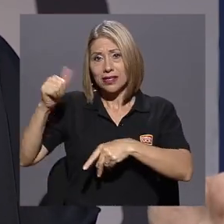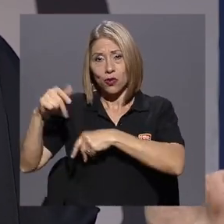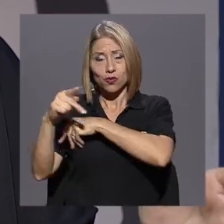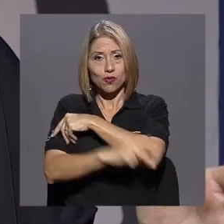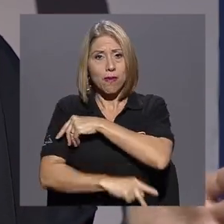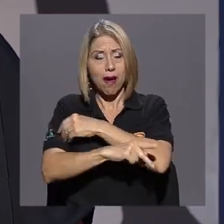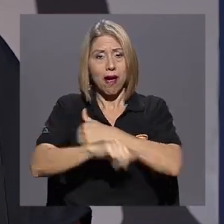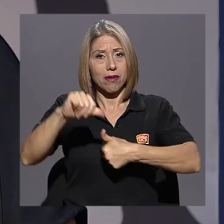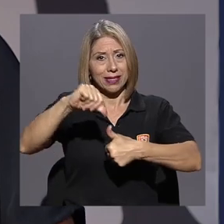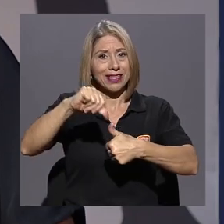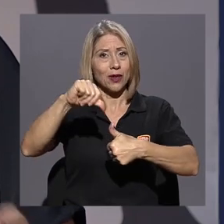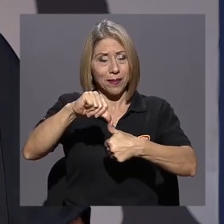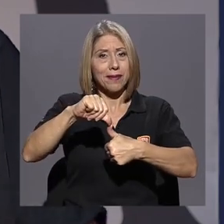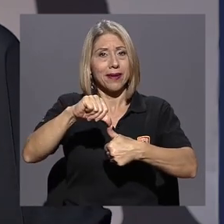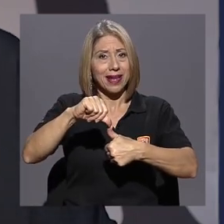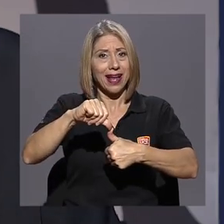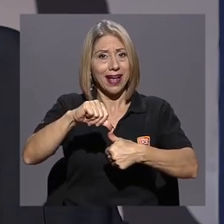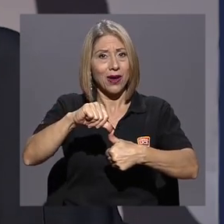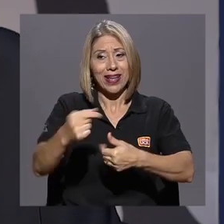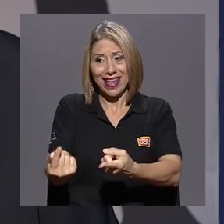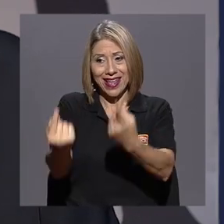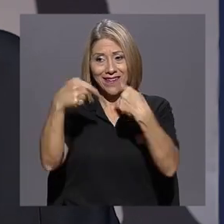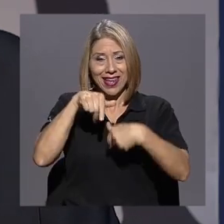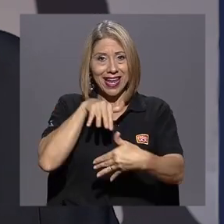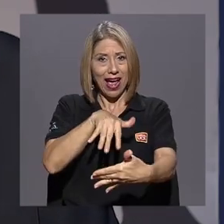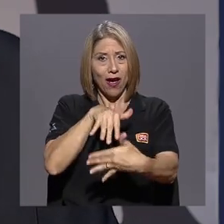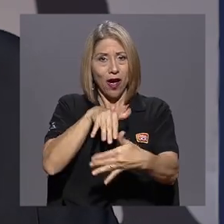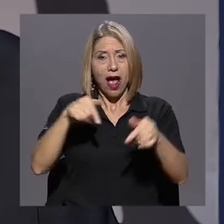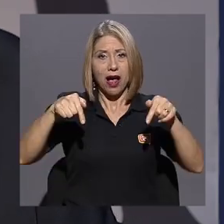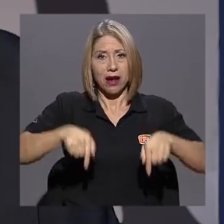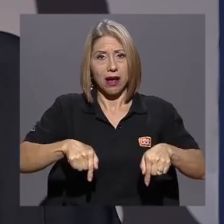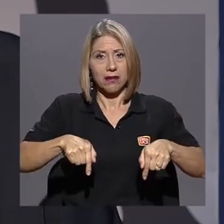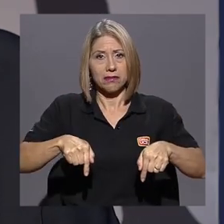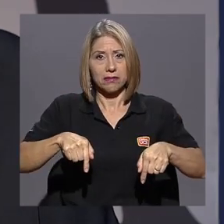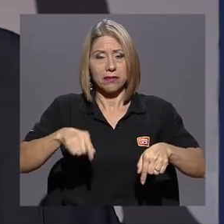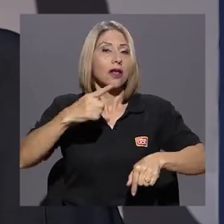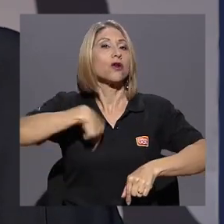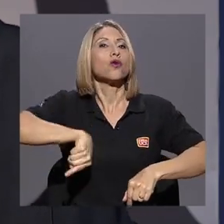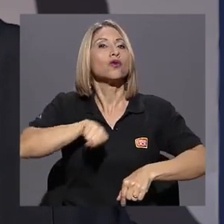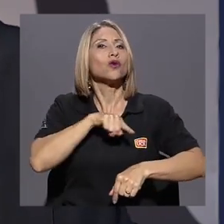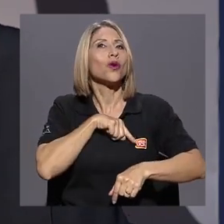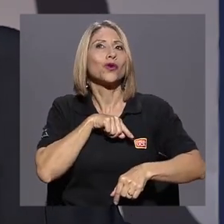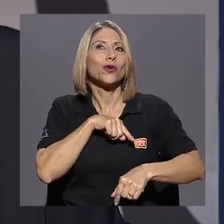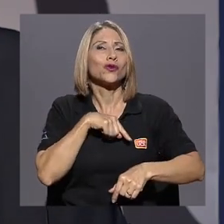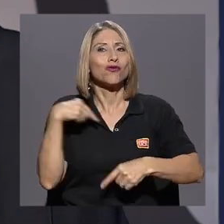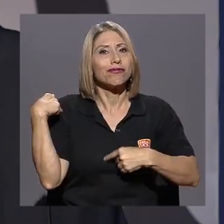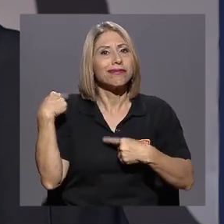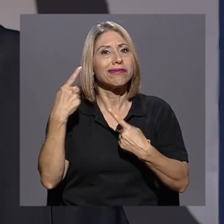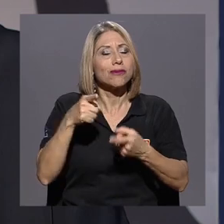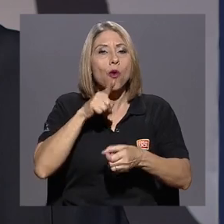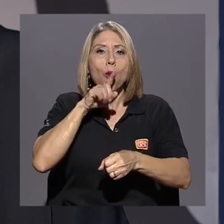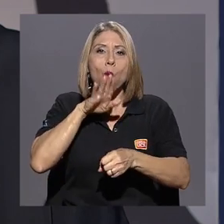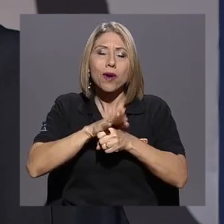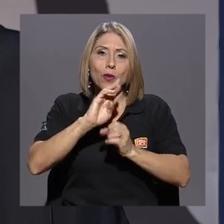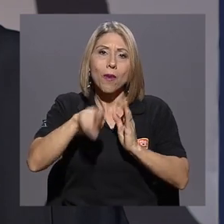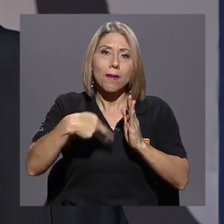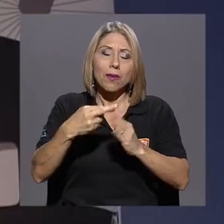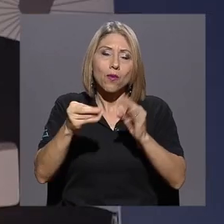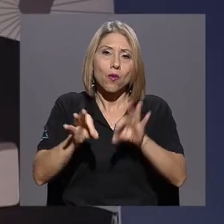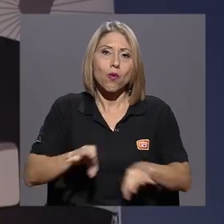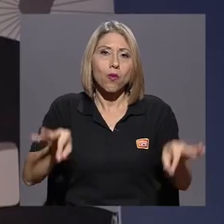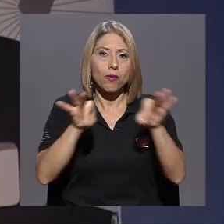países centroamericanos que se vienen a formar acá, ¿verdad? Y entonces estamos cumpliendo o hemos cumplido un papel muy importante